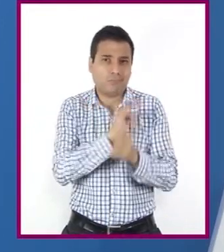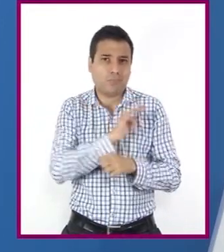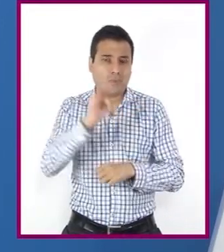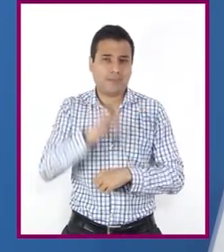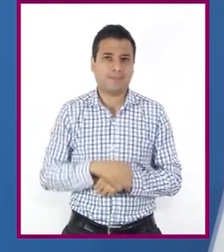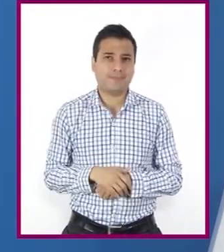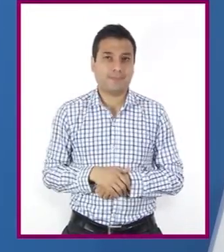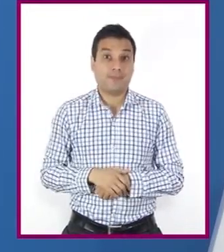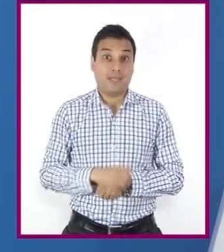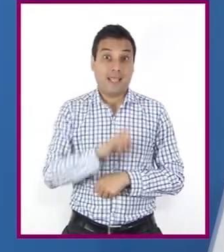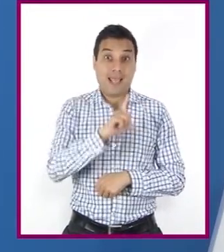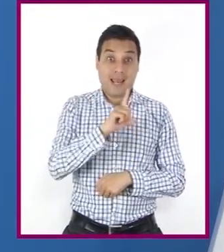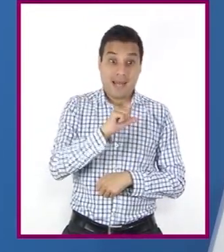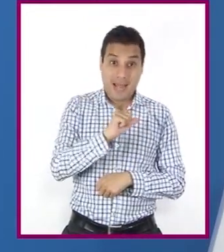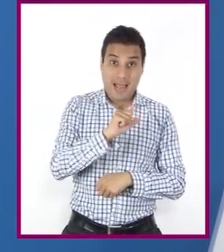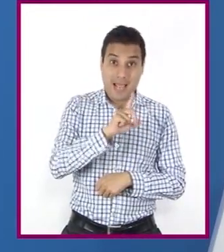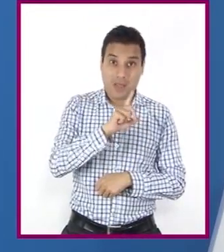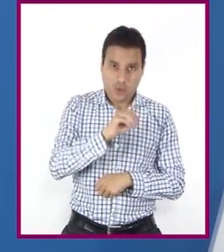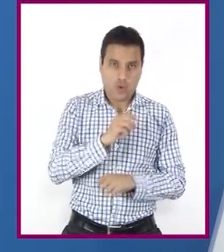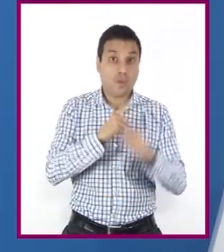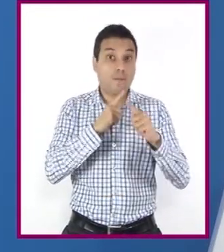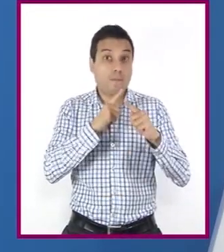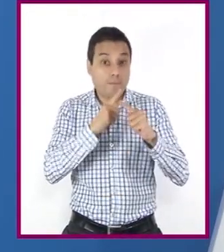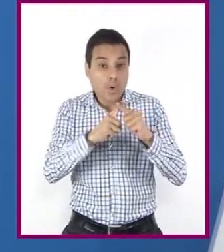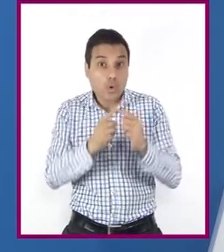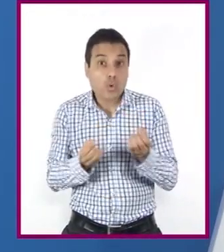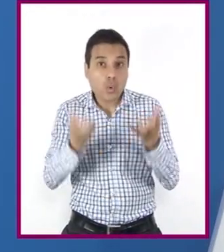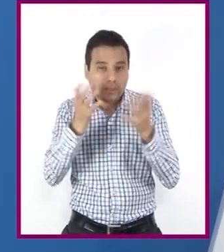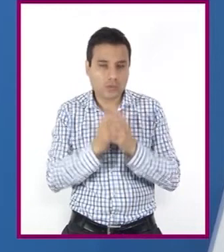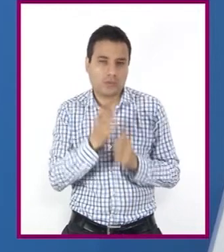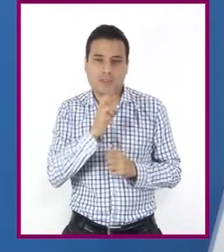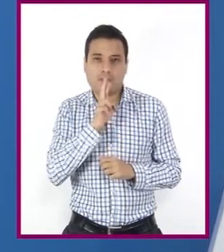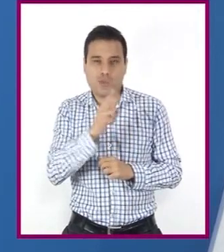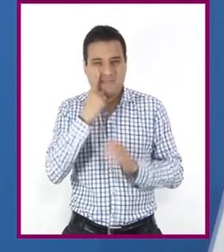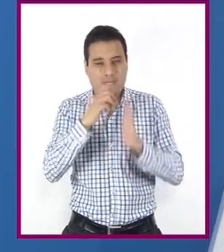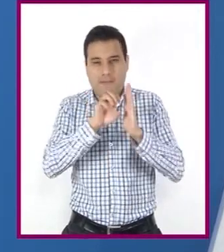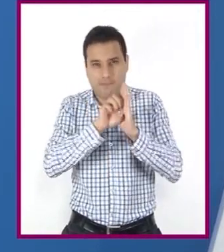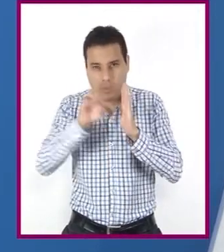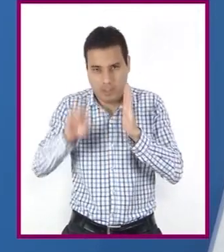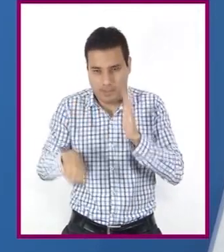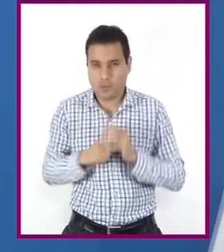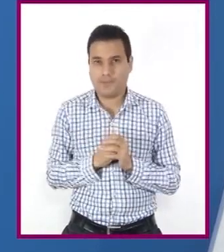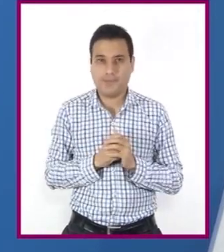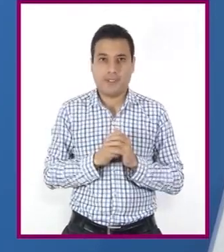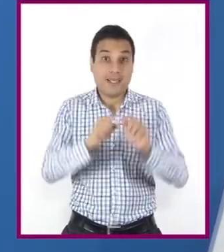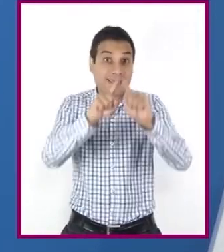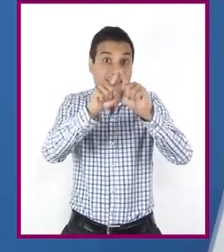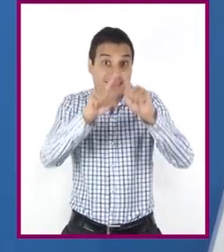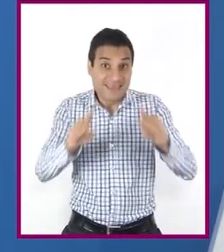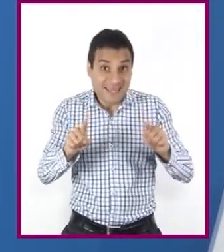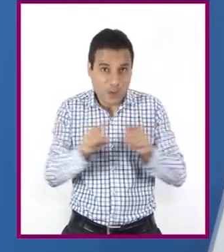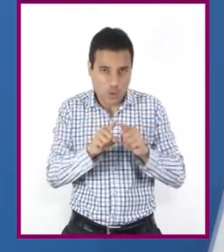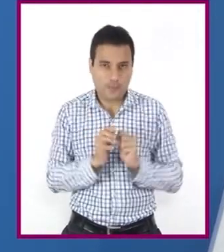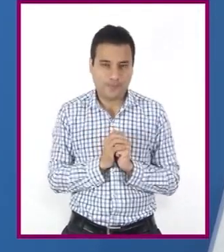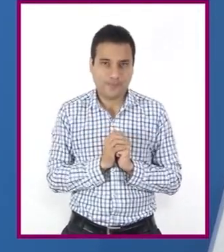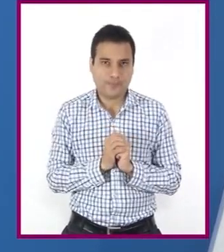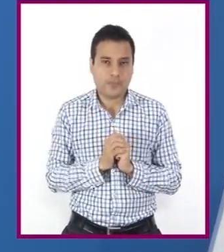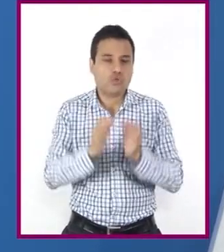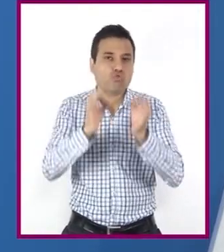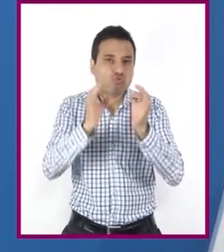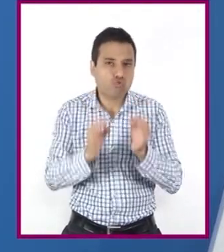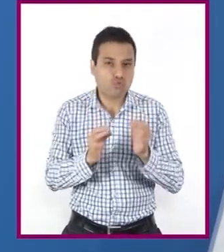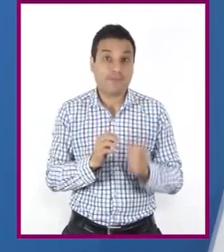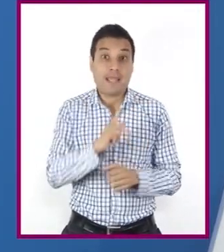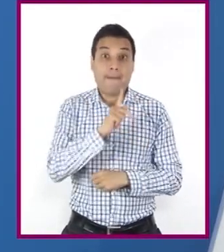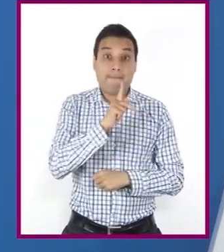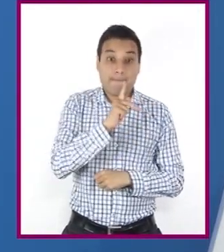lados por la cantidad de lados que tiene la figura. Por ejemplo, en el caso del triángulo equilátero, su fórmula es